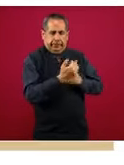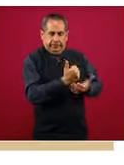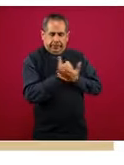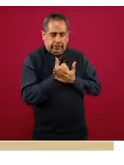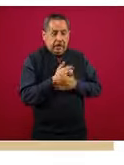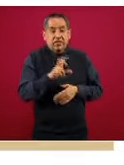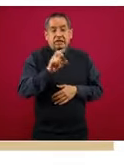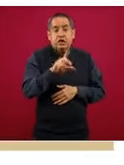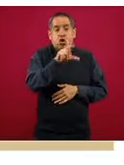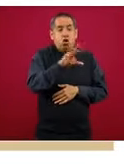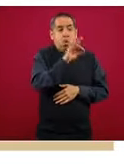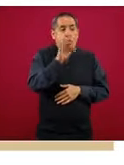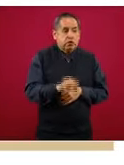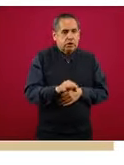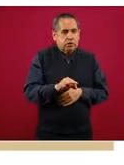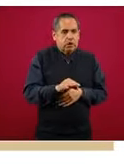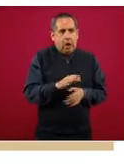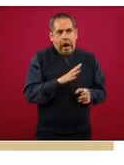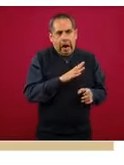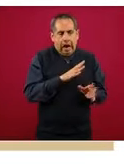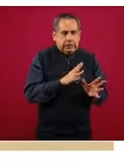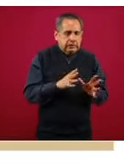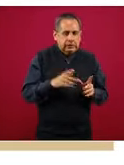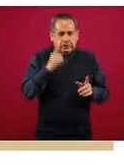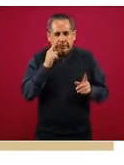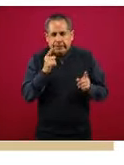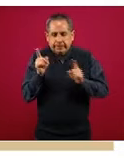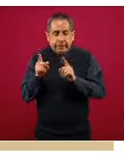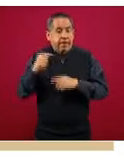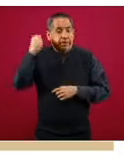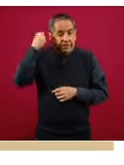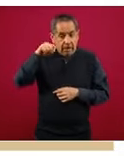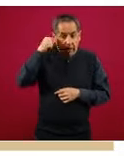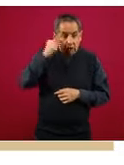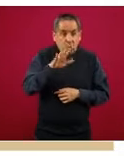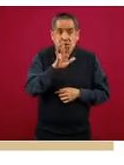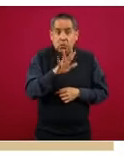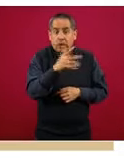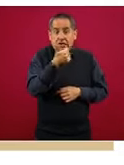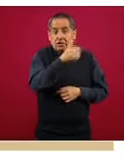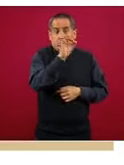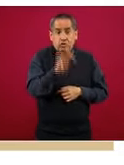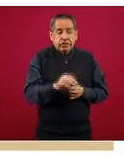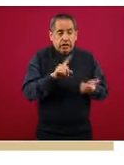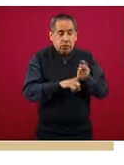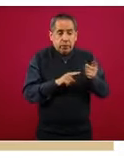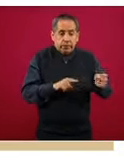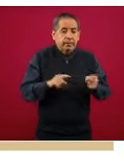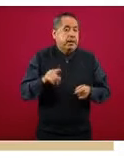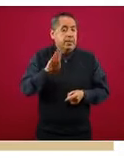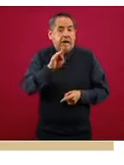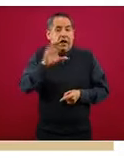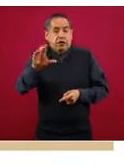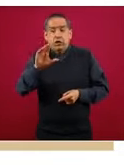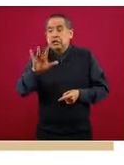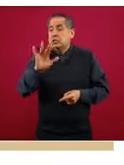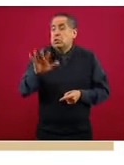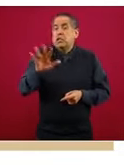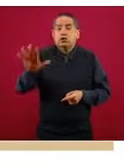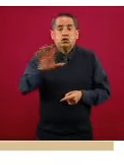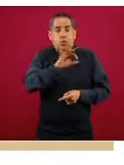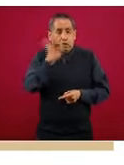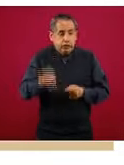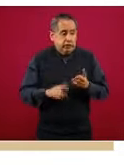está ocupado y si nos vamos aquí, Tabasco con 56%, Baja California con